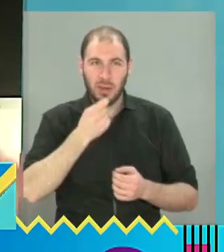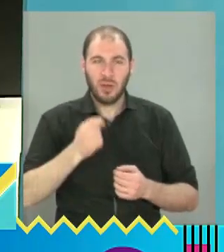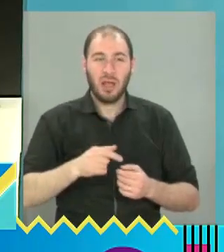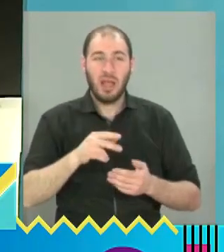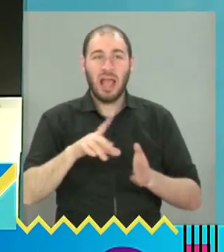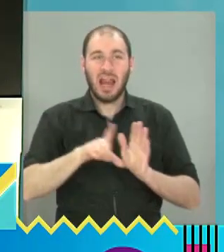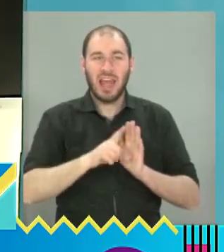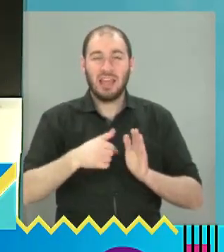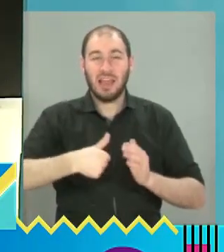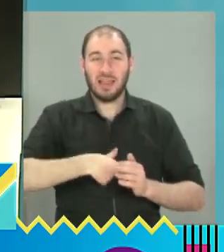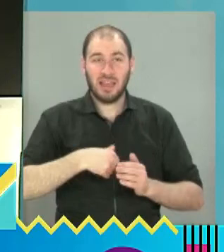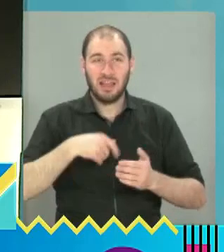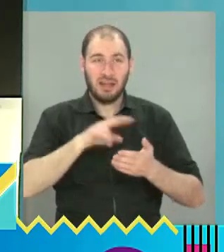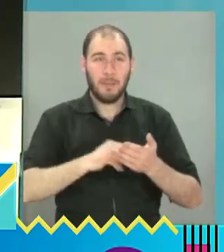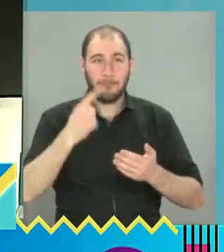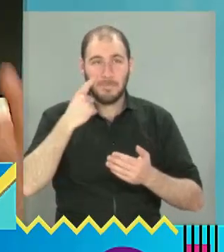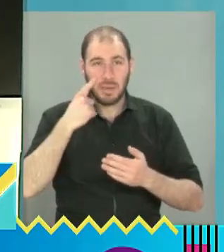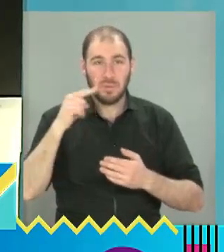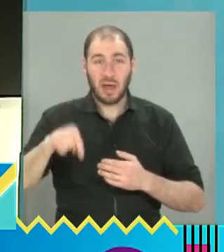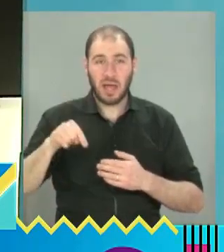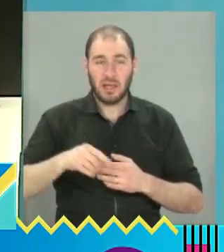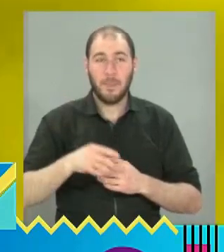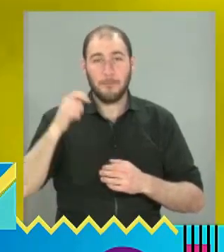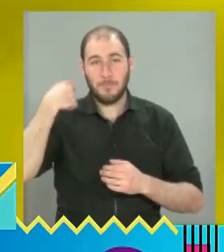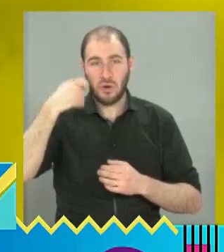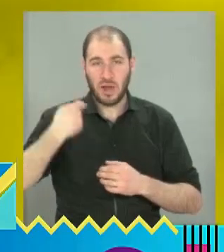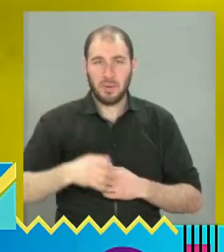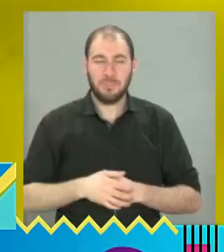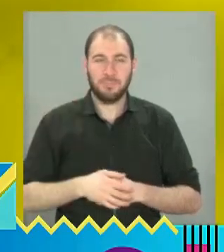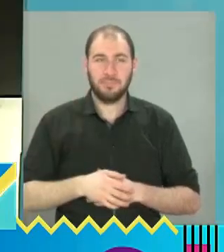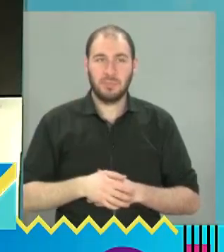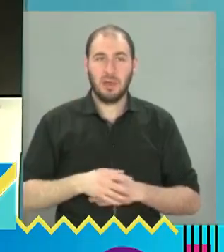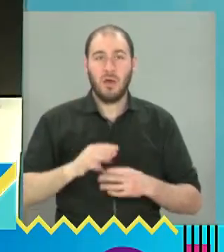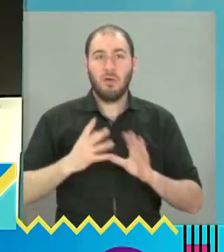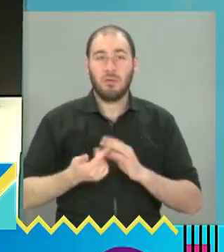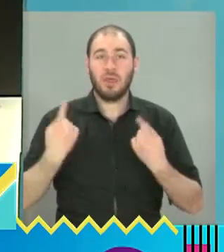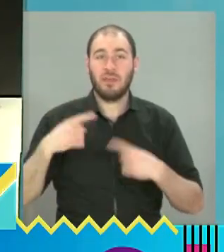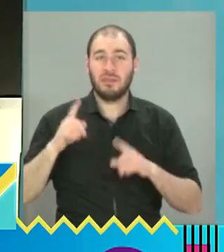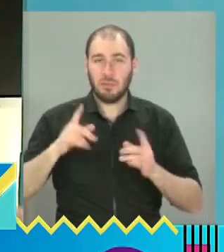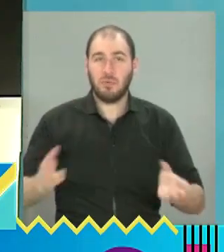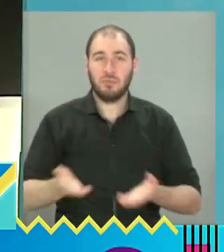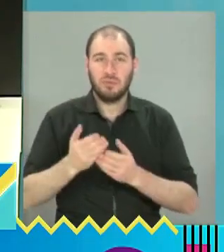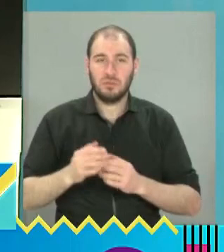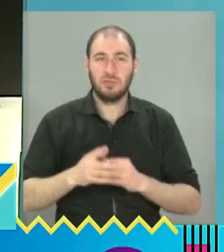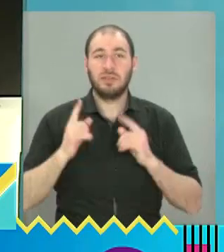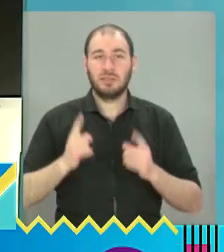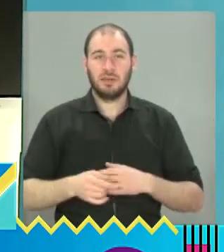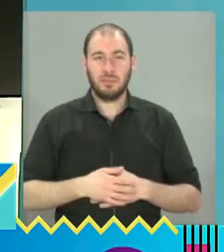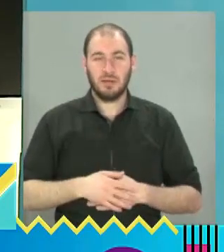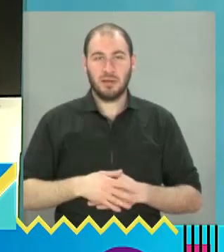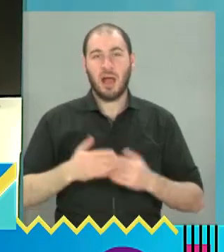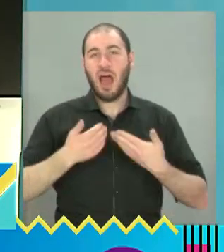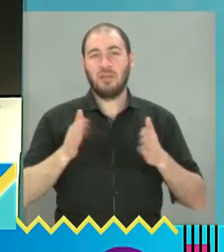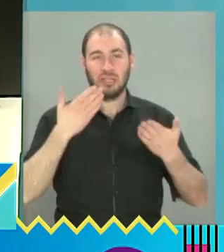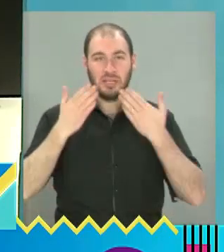la ley de identidad de género en vivo, o sea, ahí en el mismo programa, digo, como otra manera de también promocionar y que lo dejamos también abierto